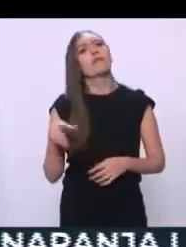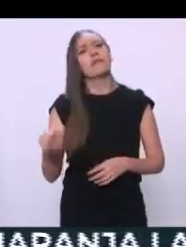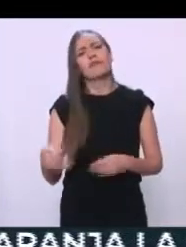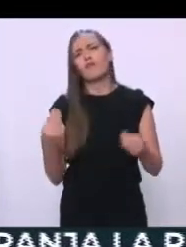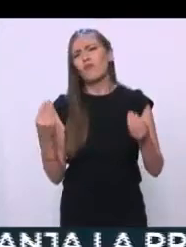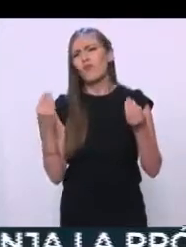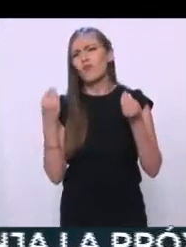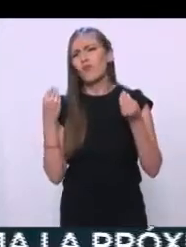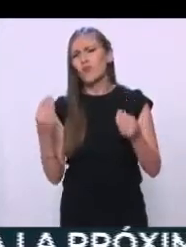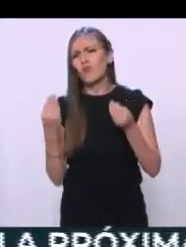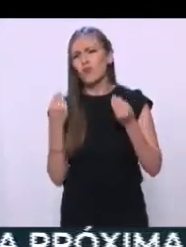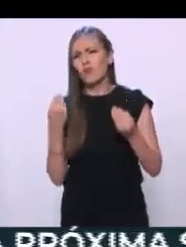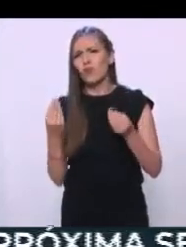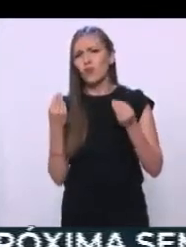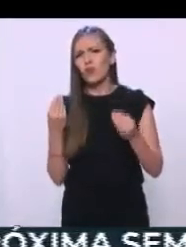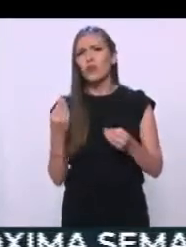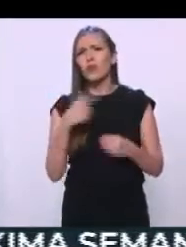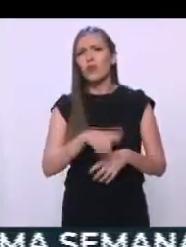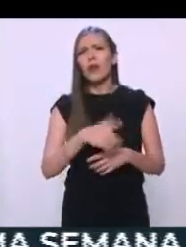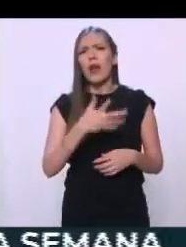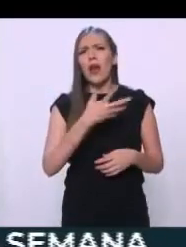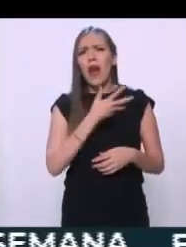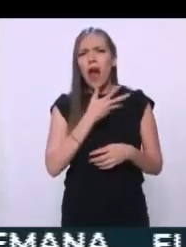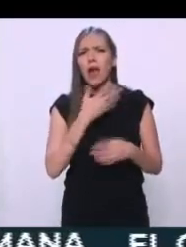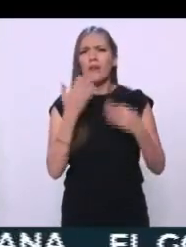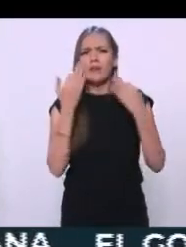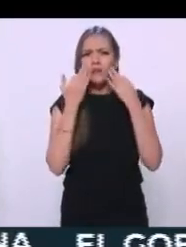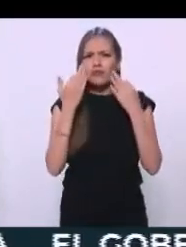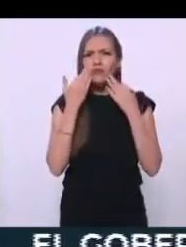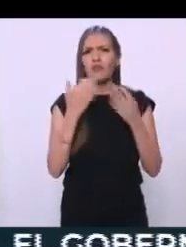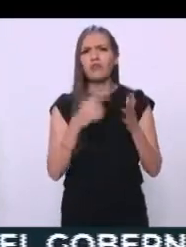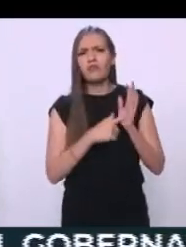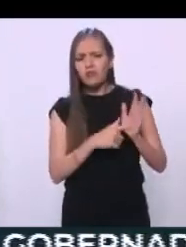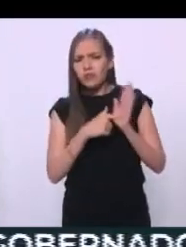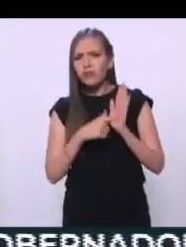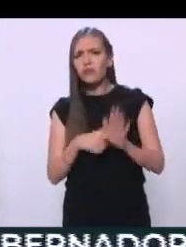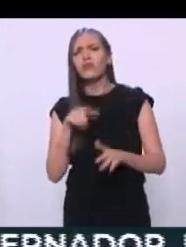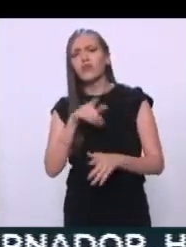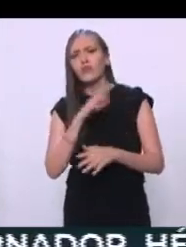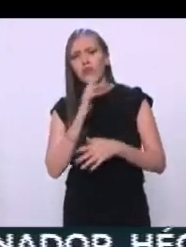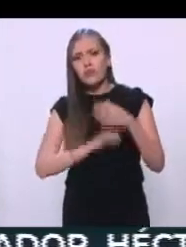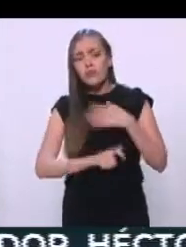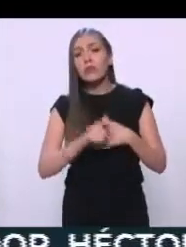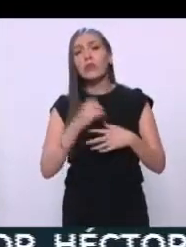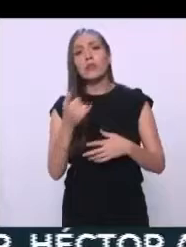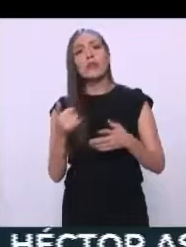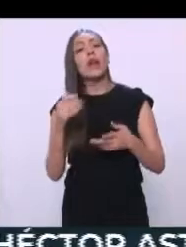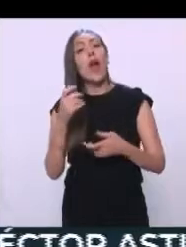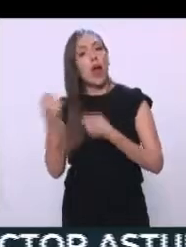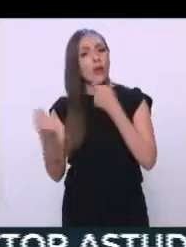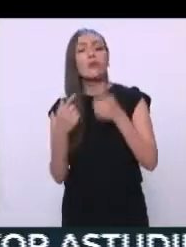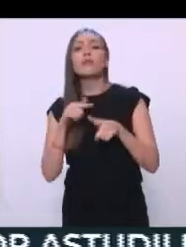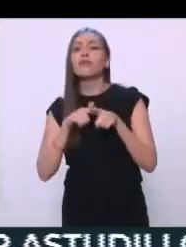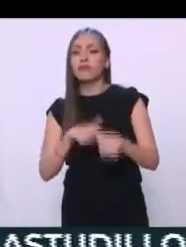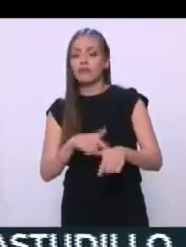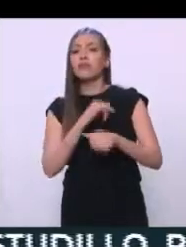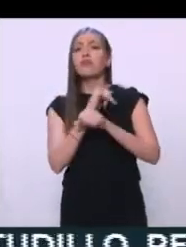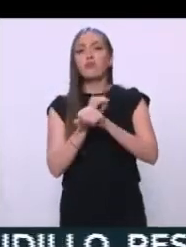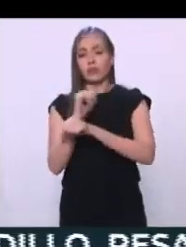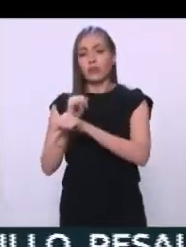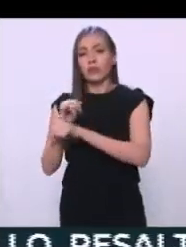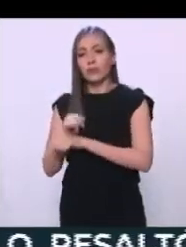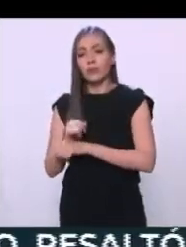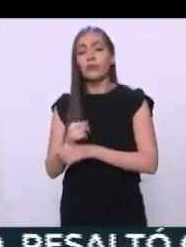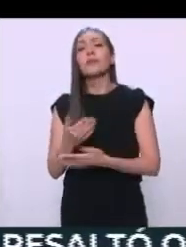altísima cantidad a través de casos que están documentados y que muchos están en proceso de investigación, también ahora nos